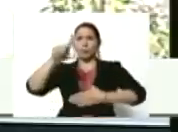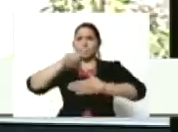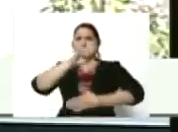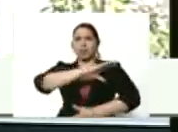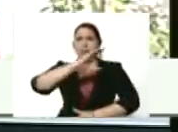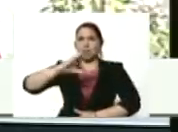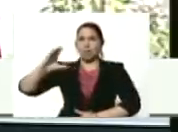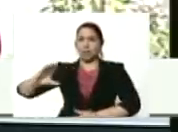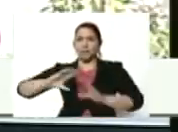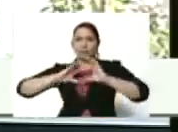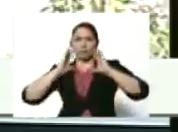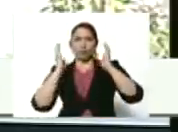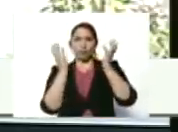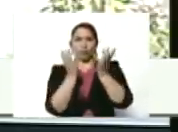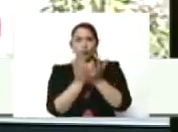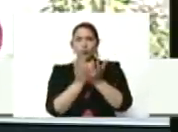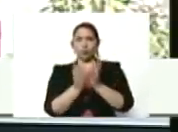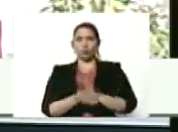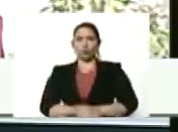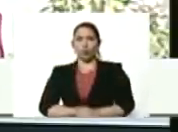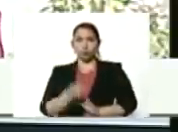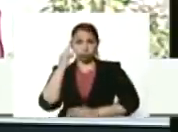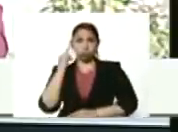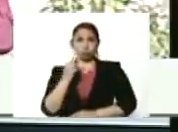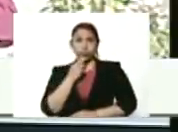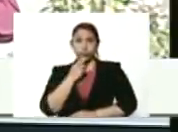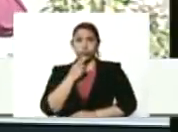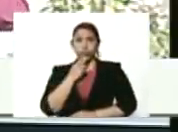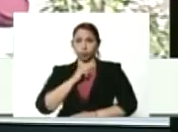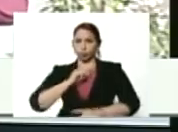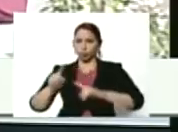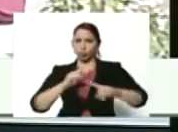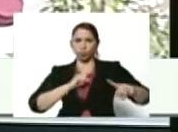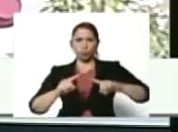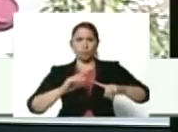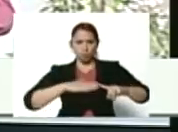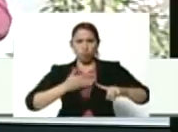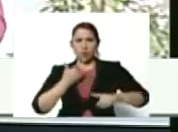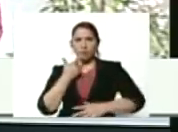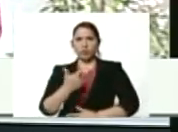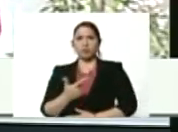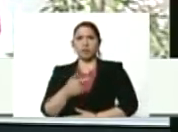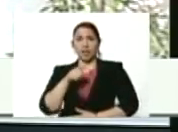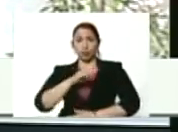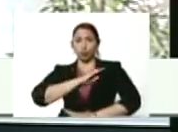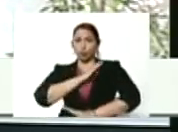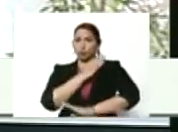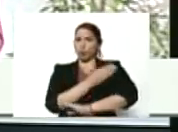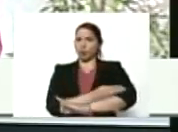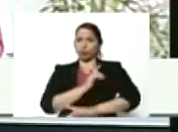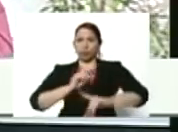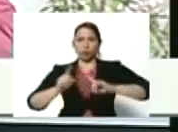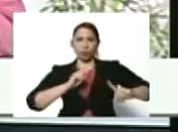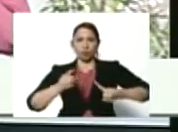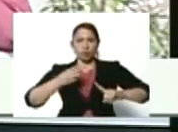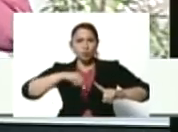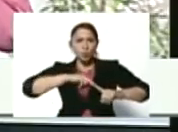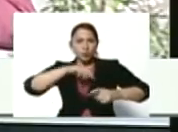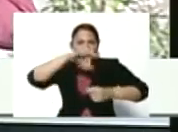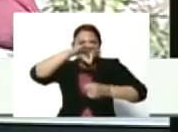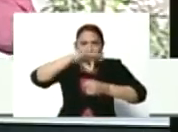mundo. La doctrina bolivariana y martiana, pudiéramos decir, es una poderosa doctrina, es nuestra raíz